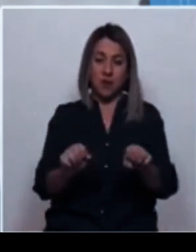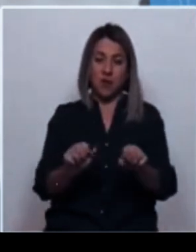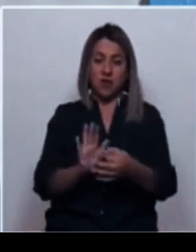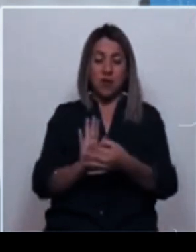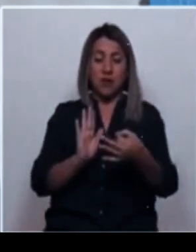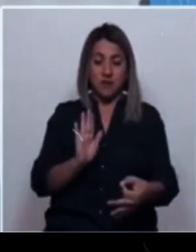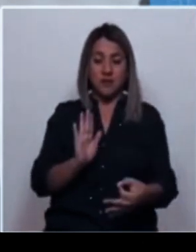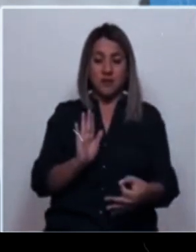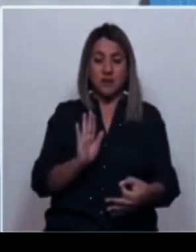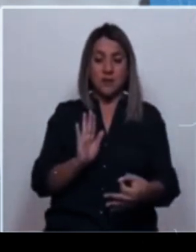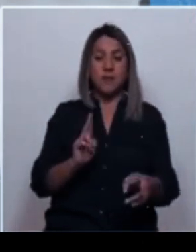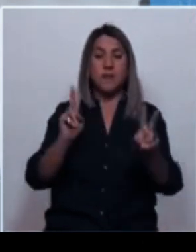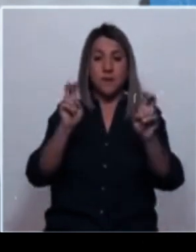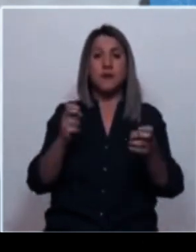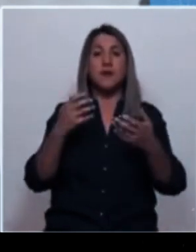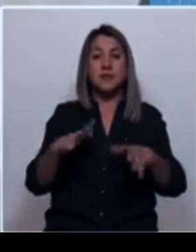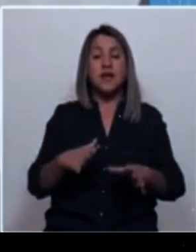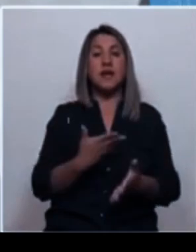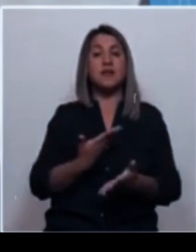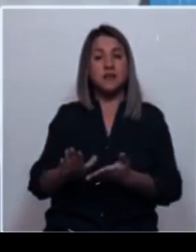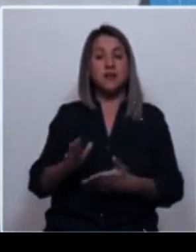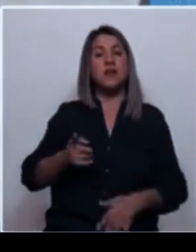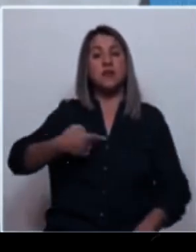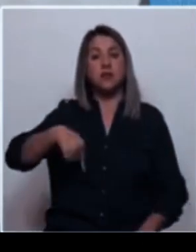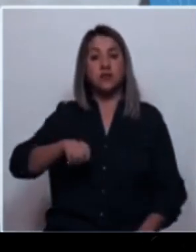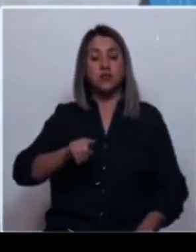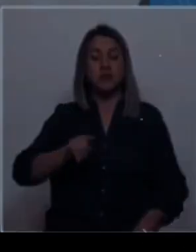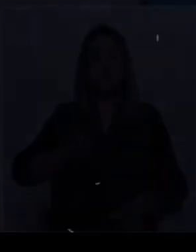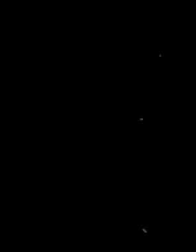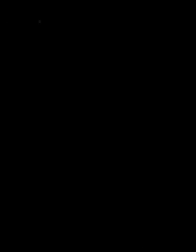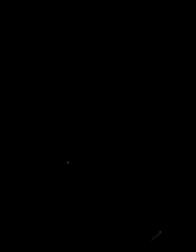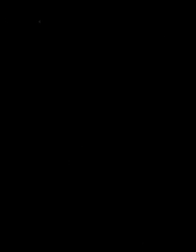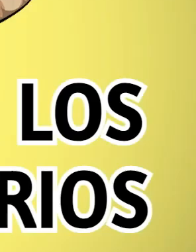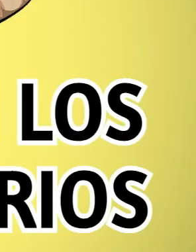a punto que ya fueron rechazado por nuestro pleno muchas